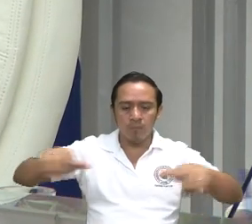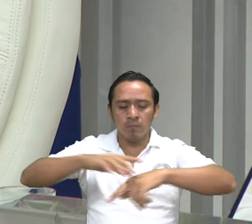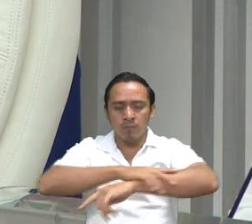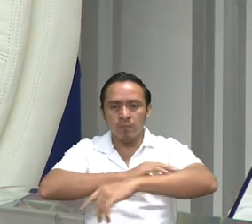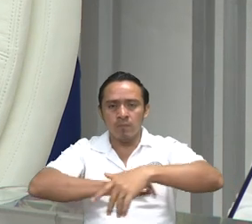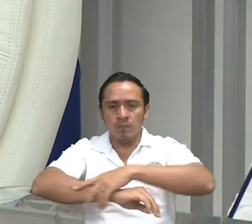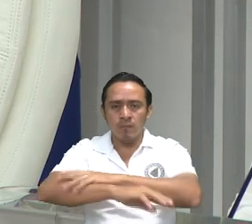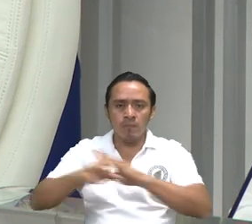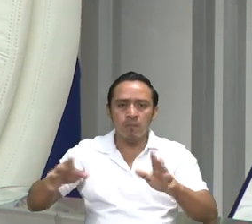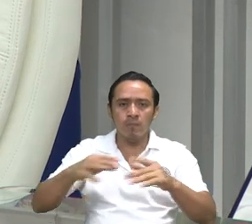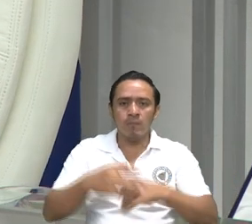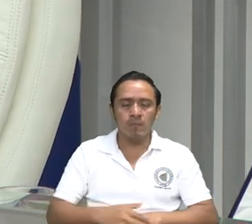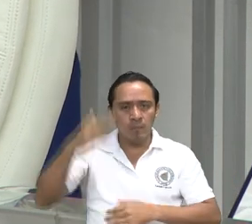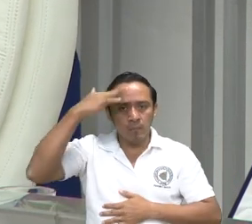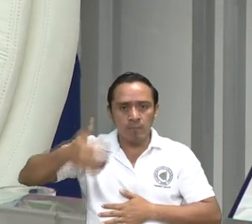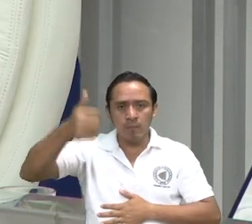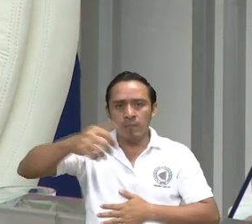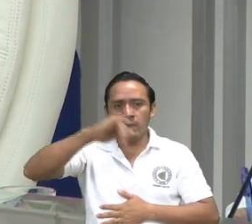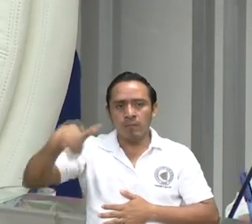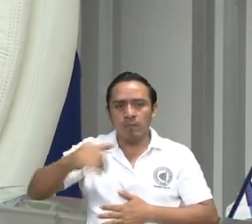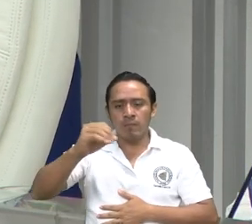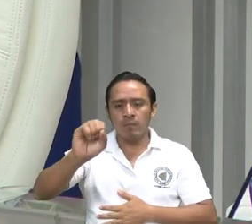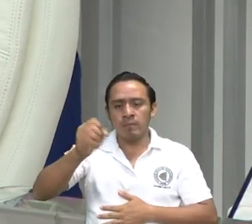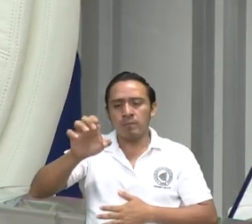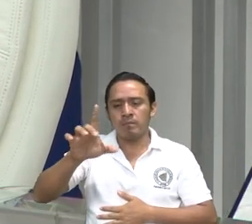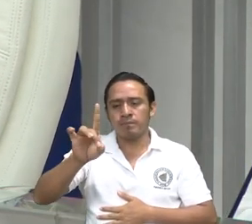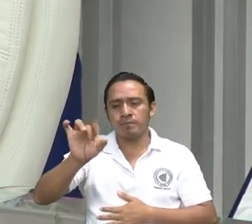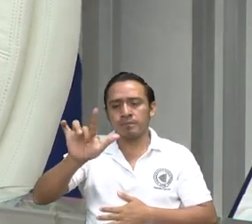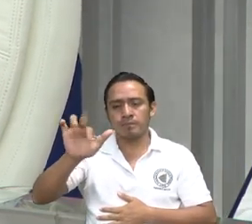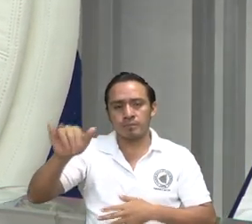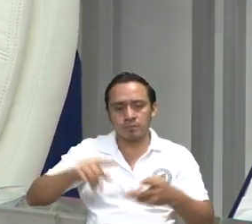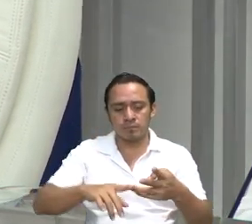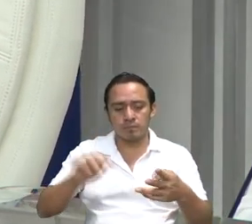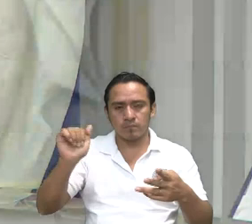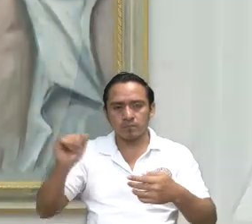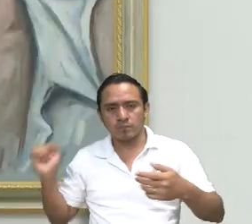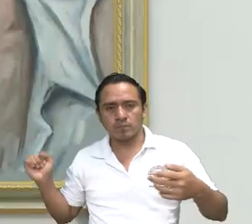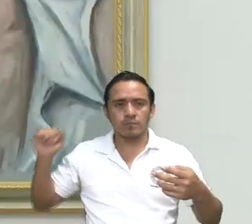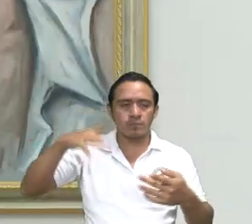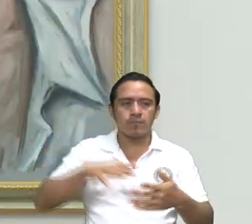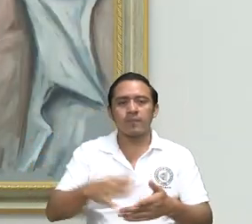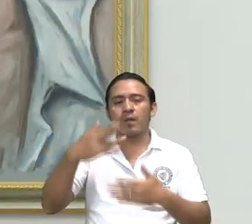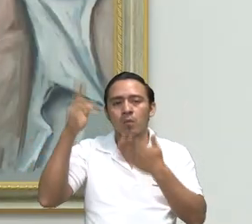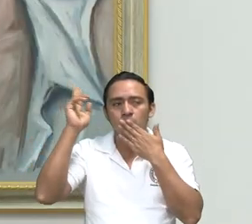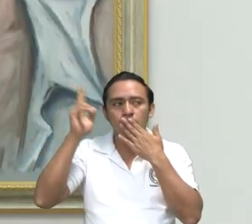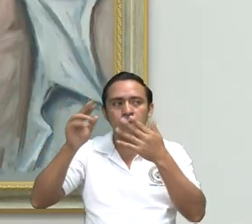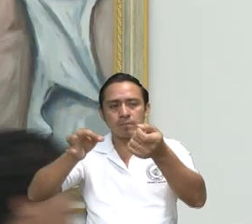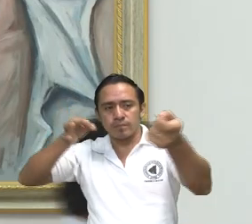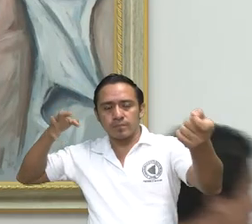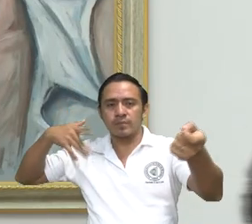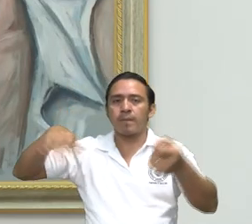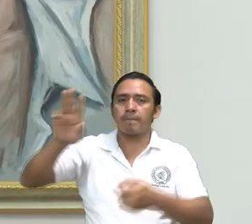gesta heroica del general José Dolores Estrada, Andrés Castro, los indios flecheros de Matagalpa